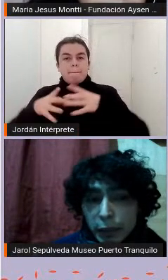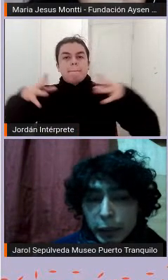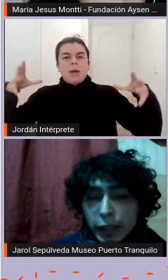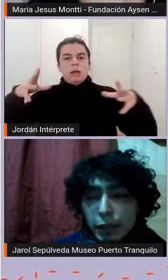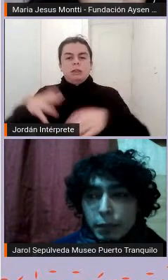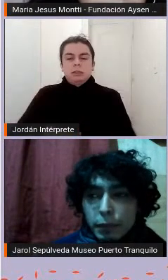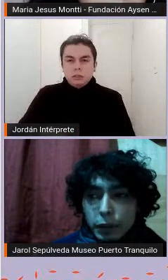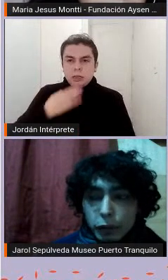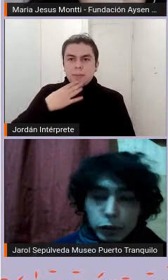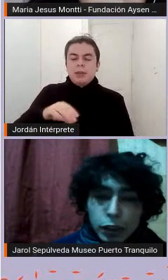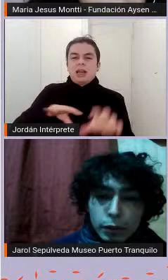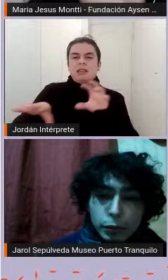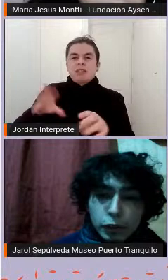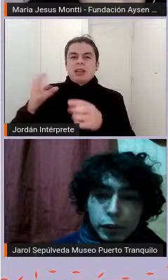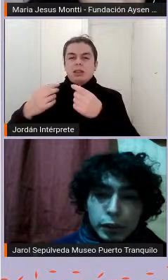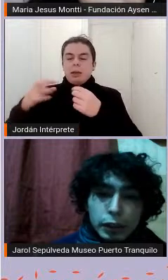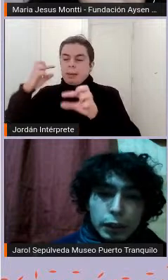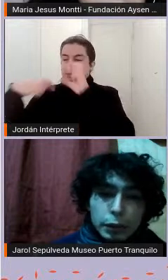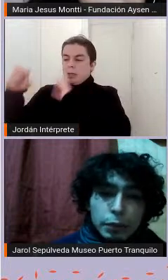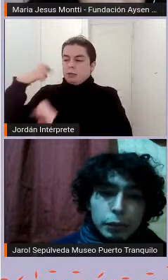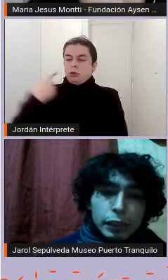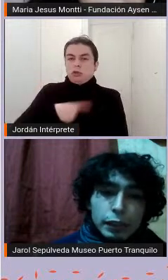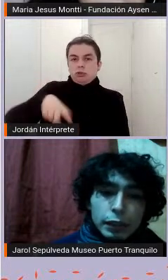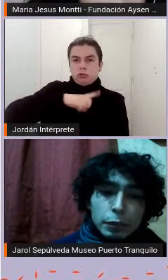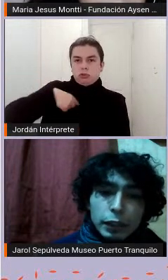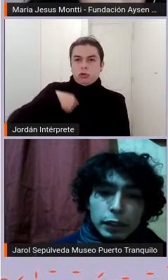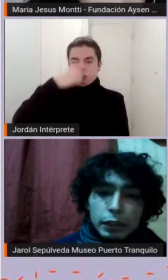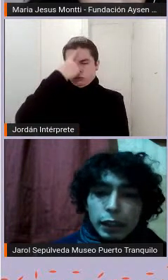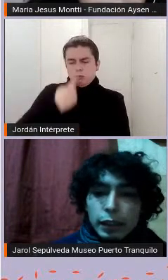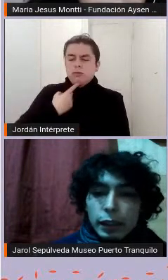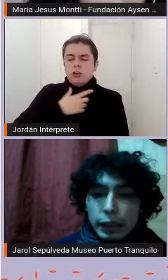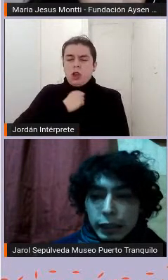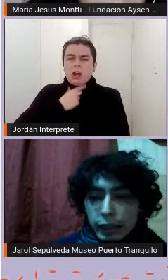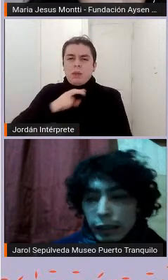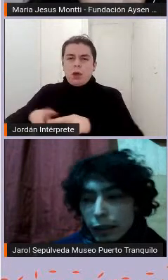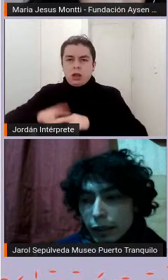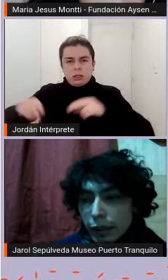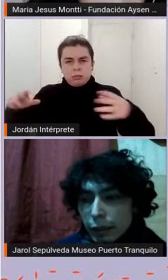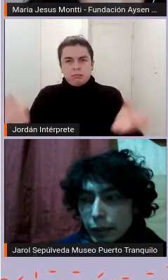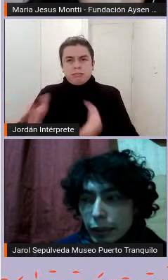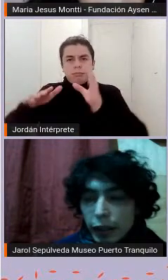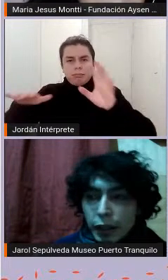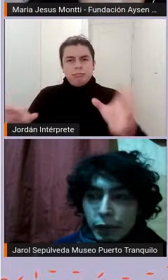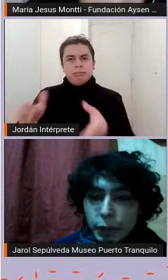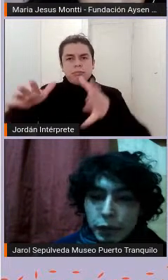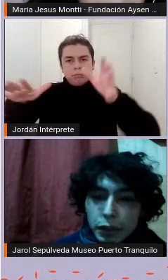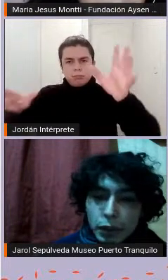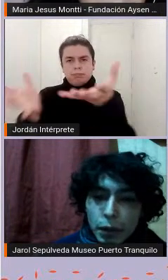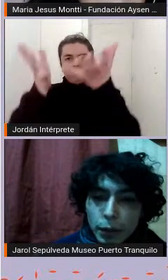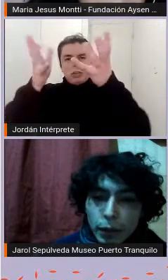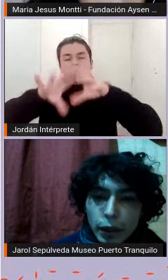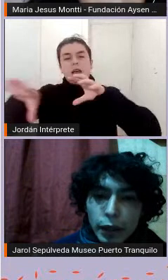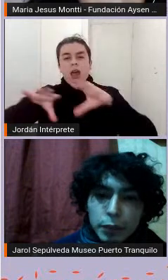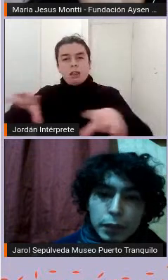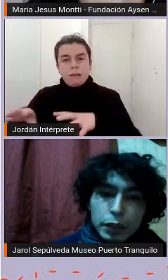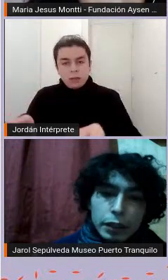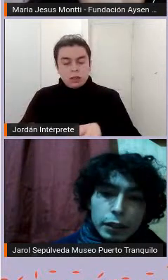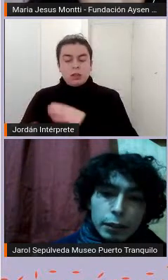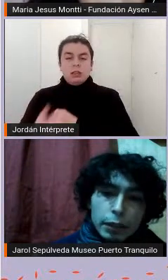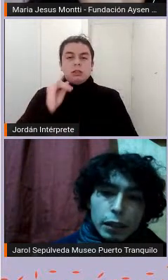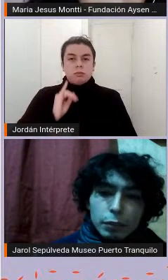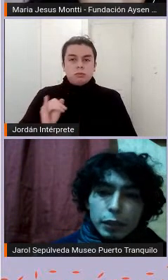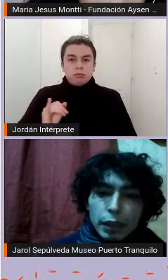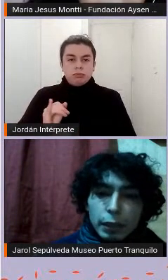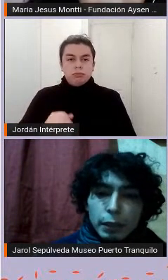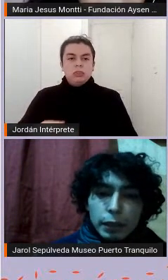actividades patrimoniales. Bueno, nosotros como museo intentamos impulsar este tipo de actividades y día a día también vamos viendo cómo hay un mayor